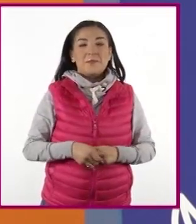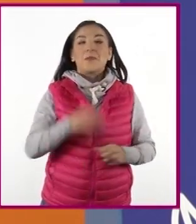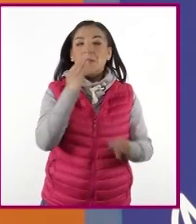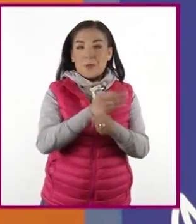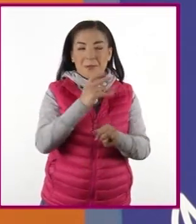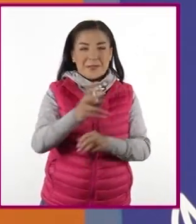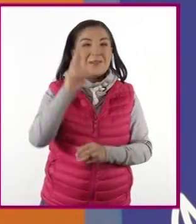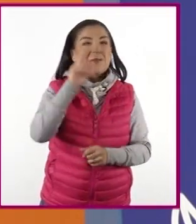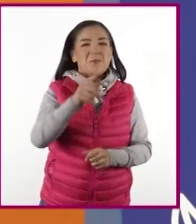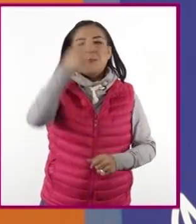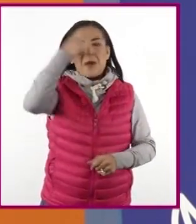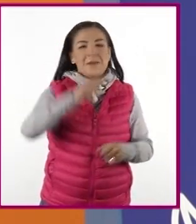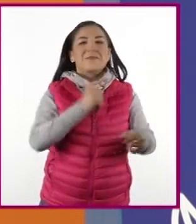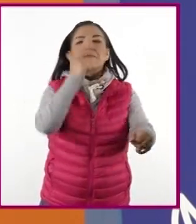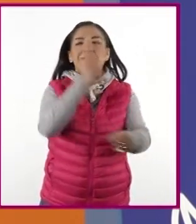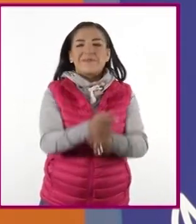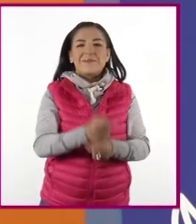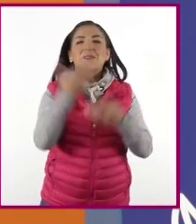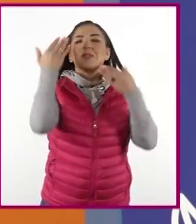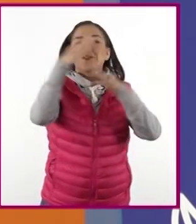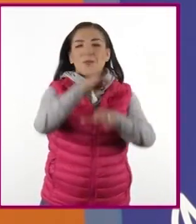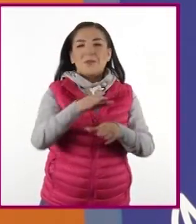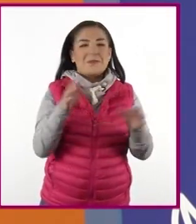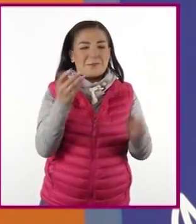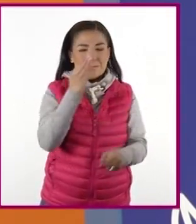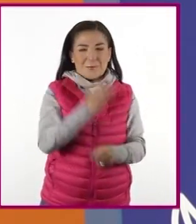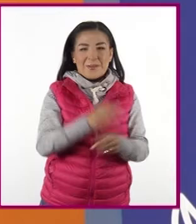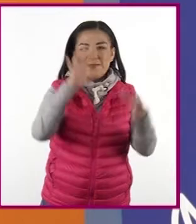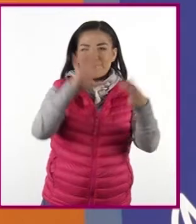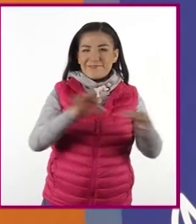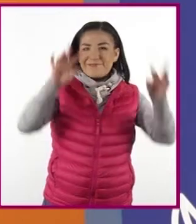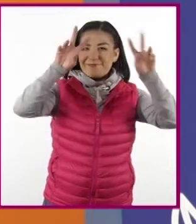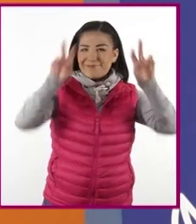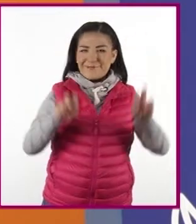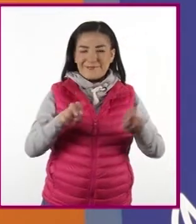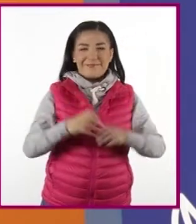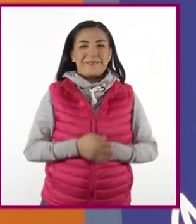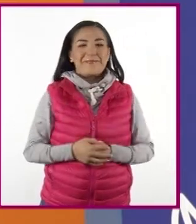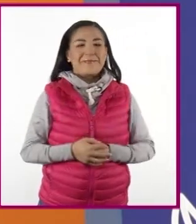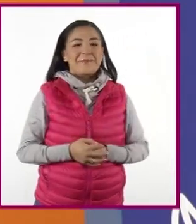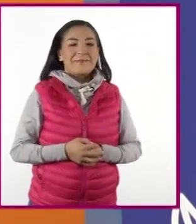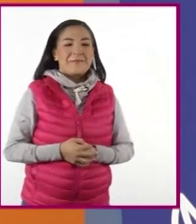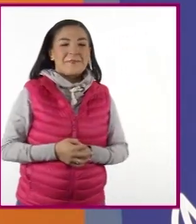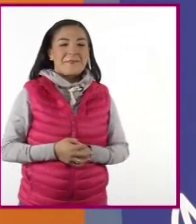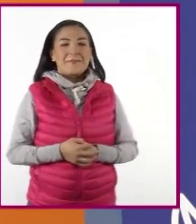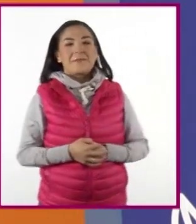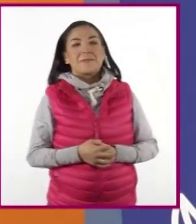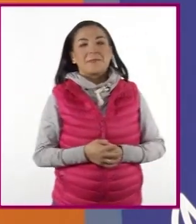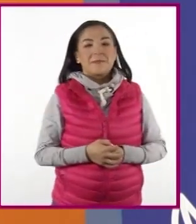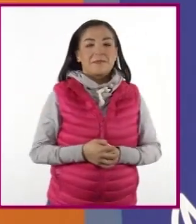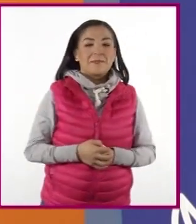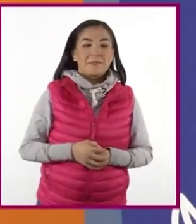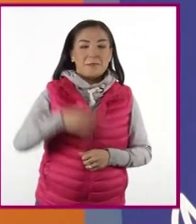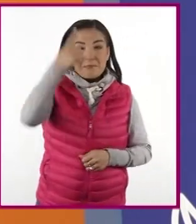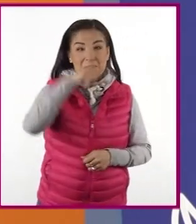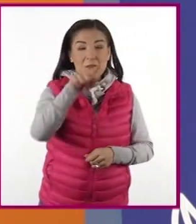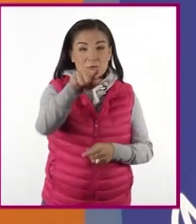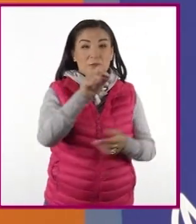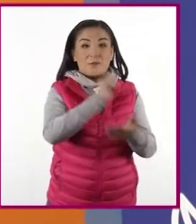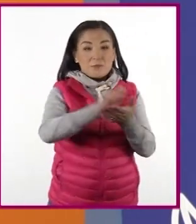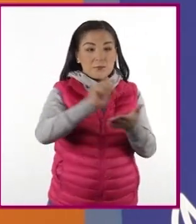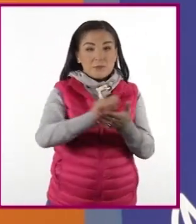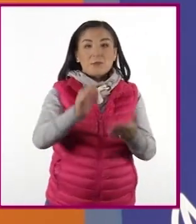conmigo para descubrir juntos lo relacionado con este interesante tema. Recuerden que para realizar anotaciones